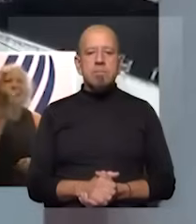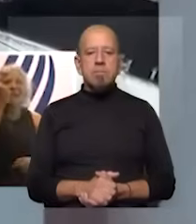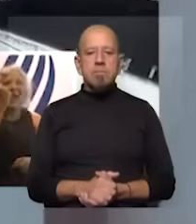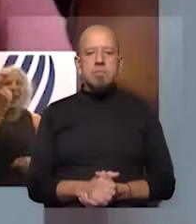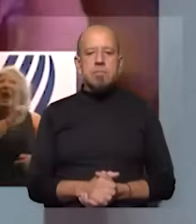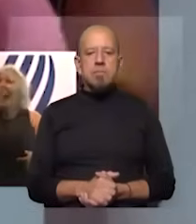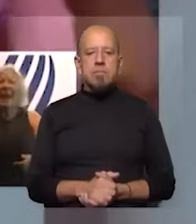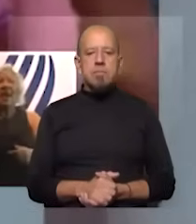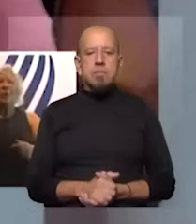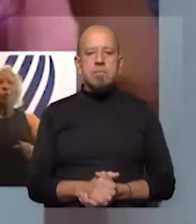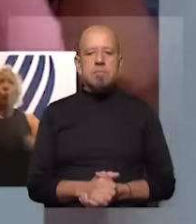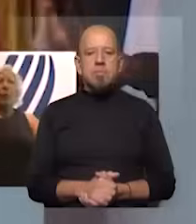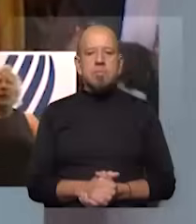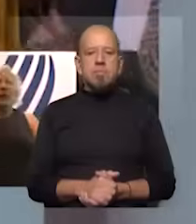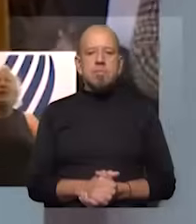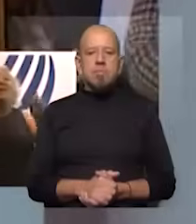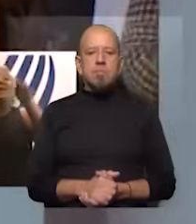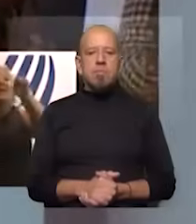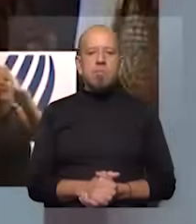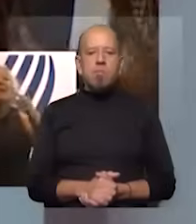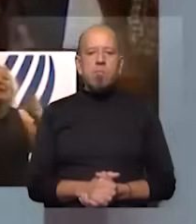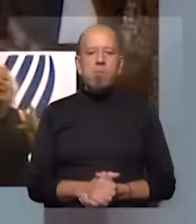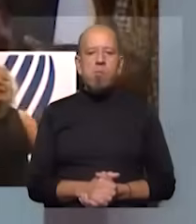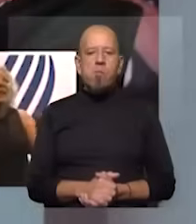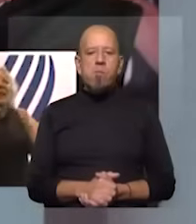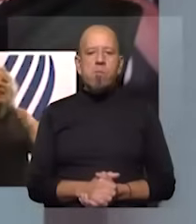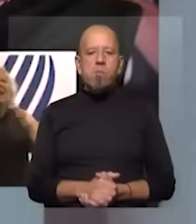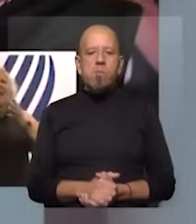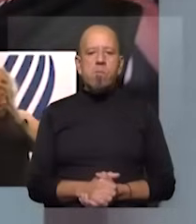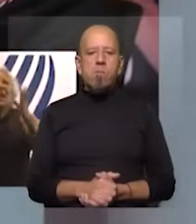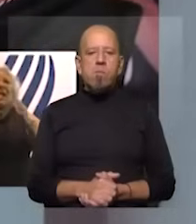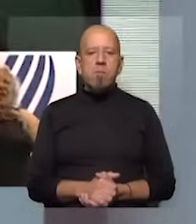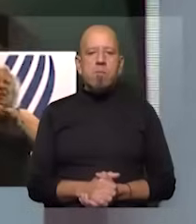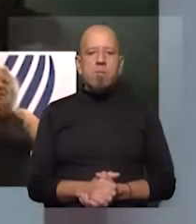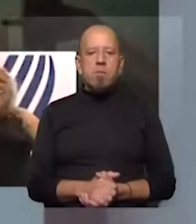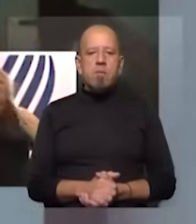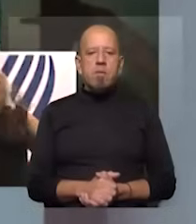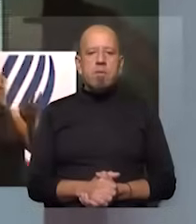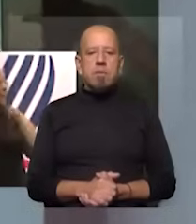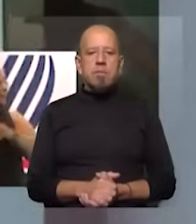fundamental Qué es hacer esta fila India una fila cada vez más